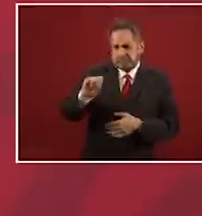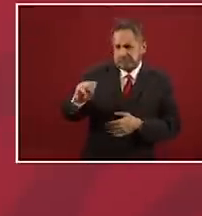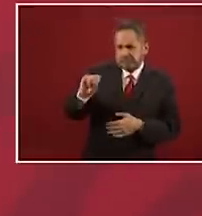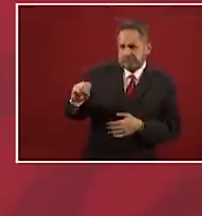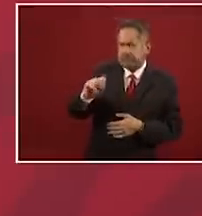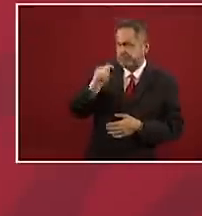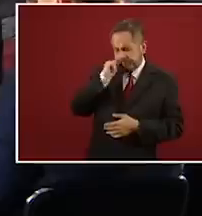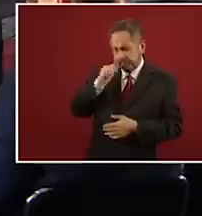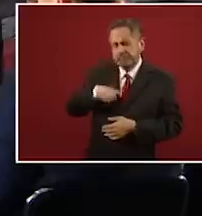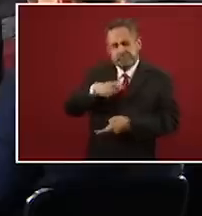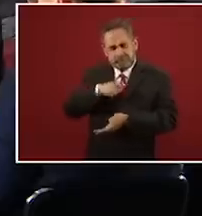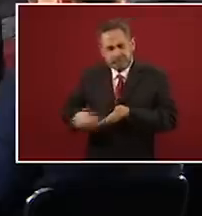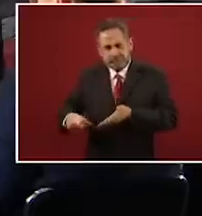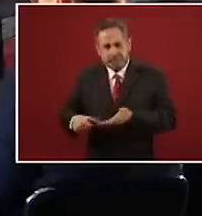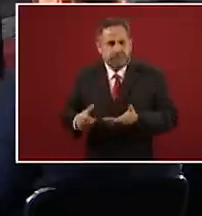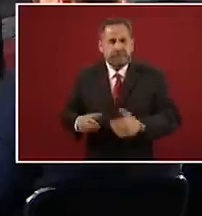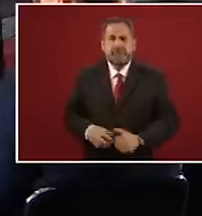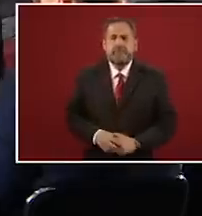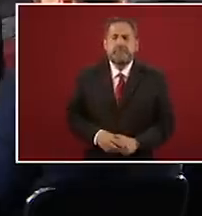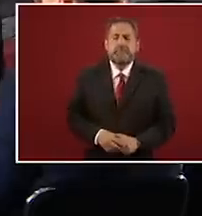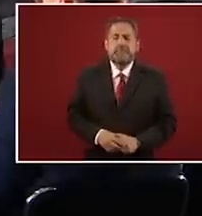avión.